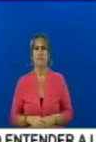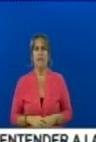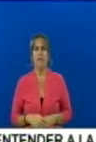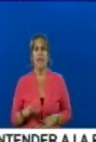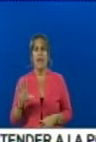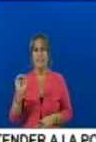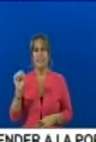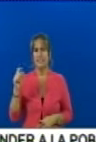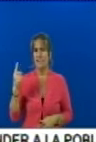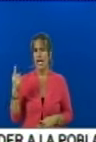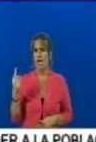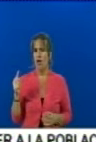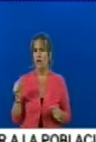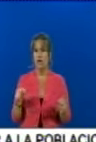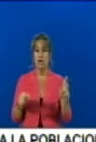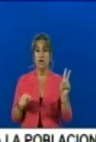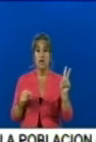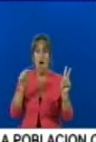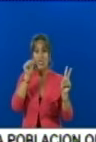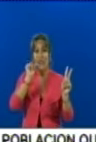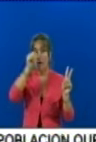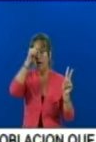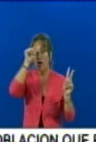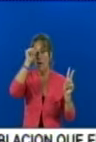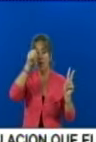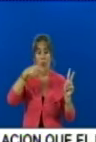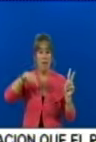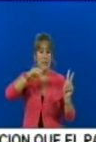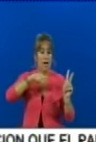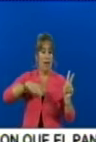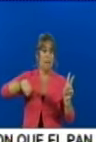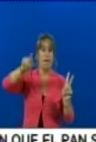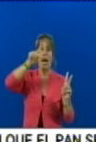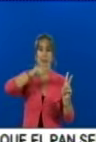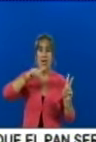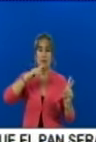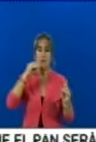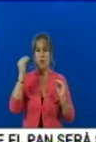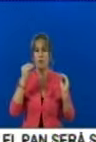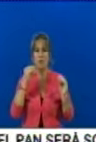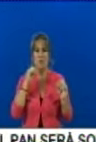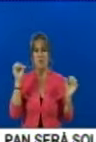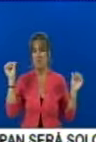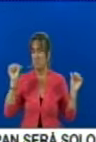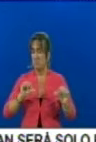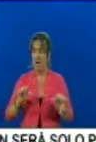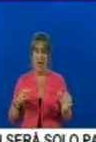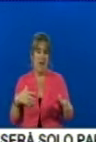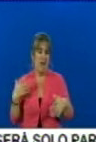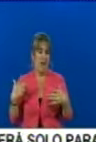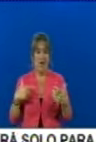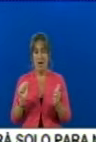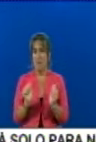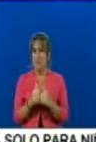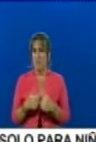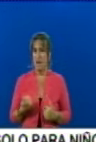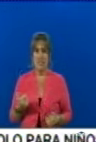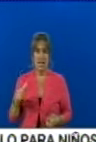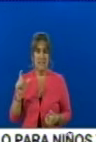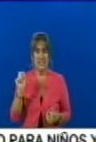micro 3, llevamos dos fines de semana, iniciamos por un estado de opinión bastante desagradable de la panadería del micro